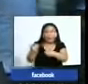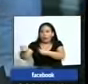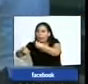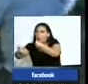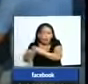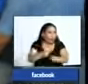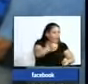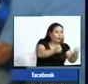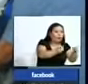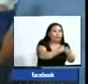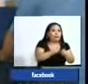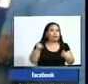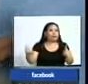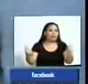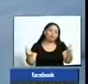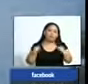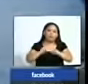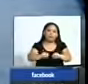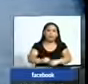en las últimas horas.